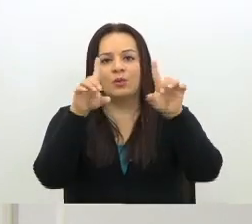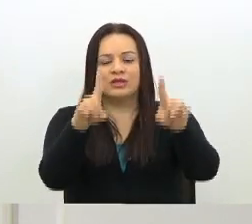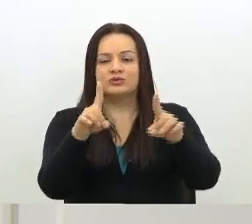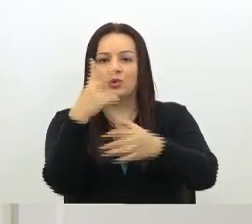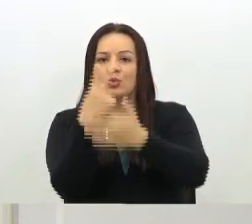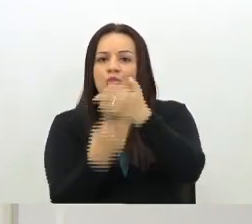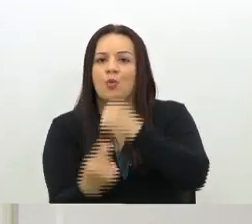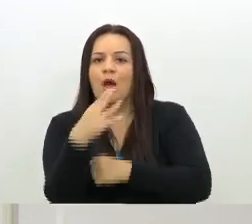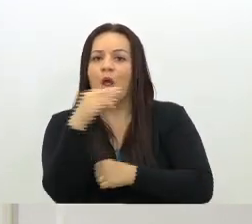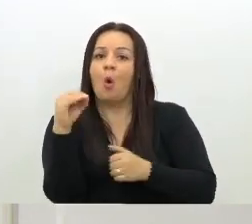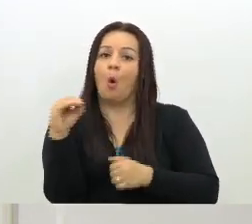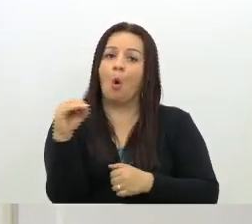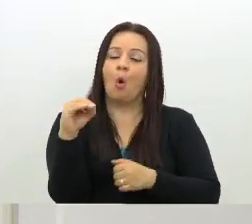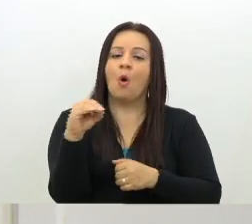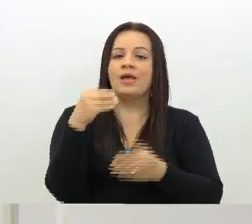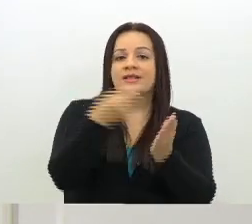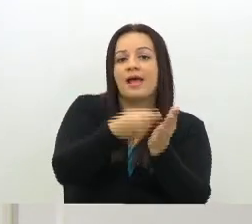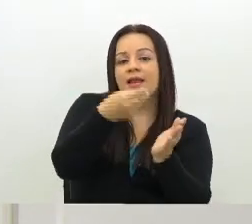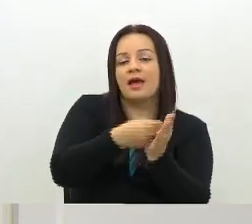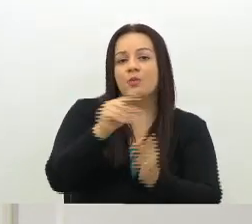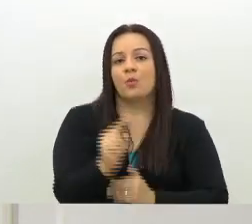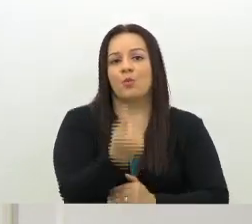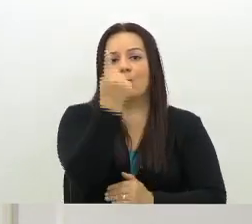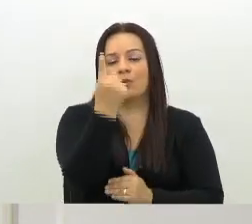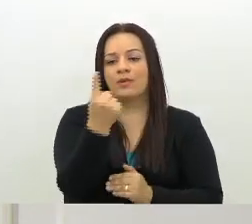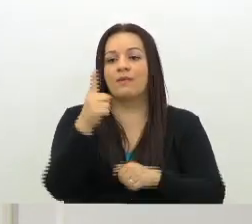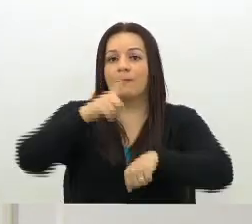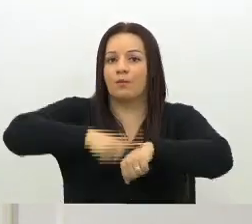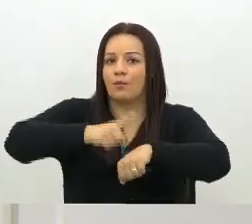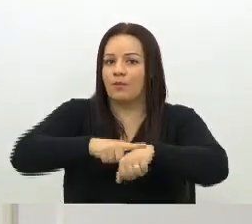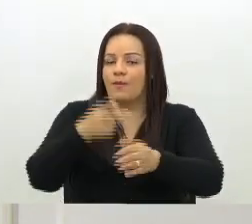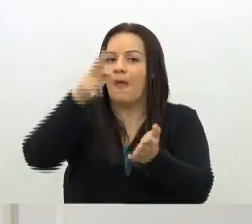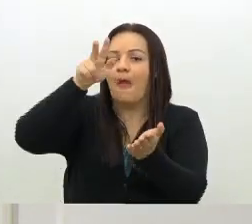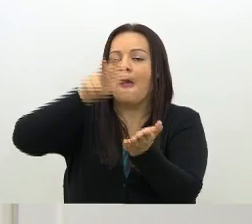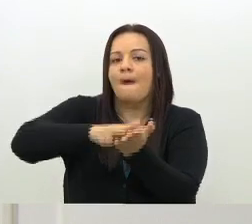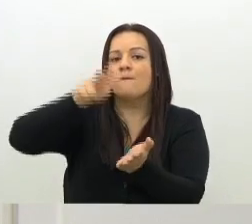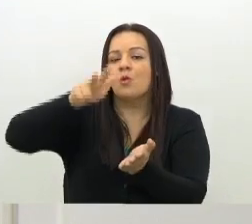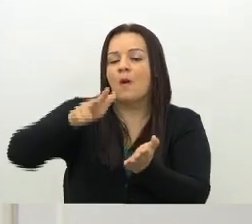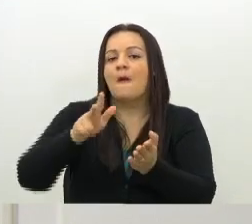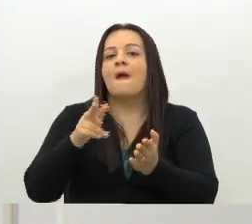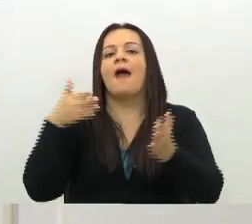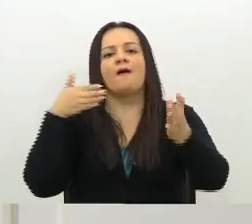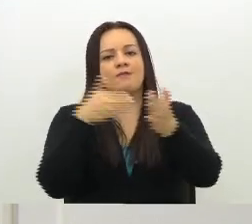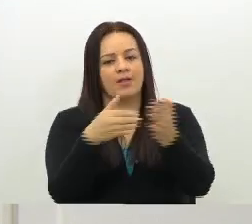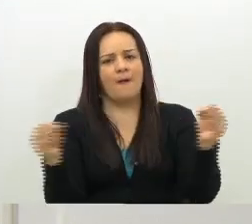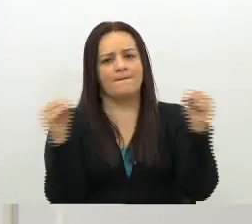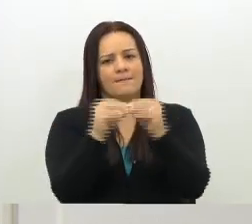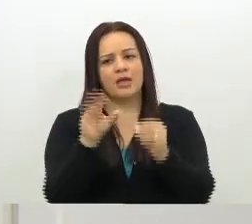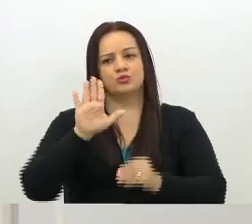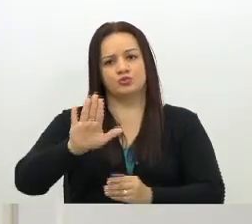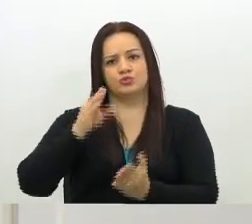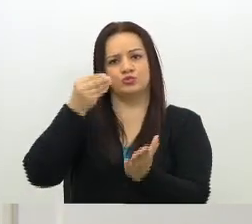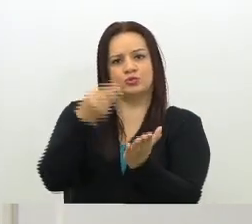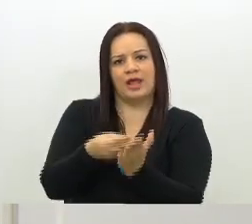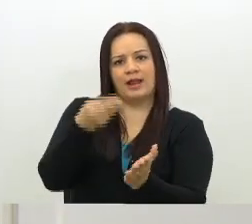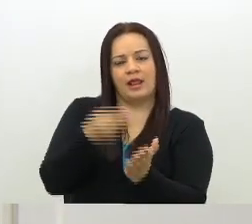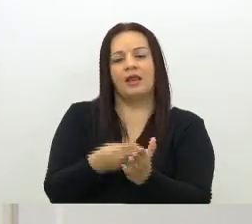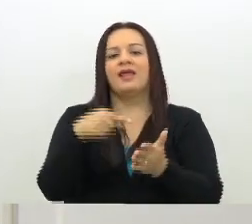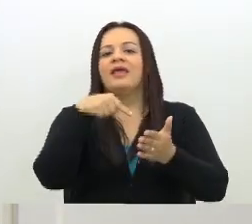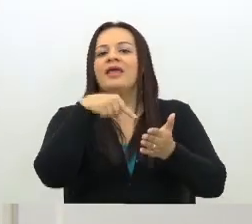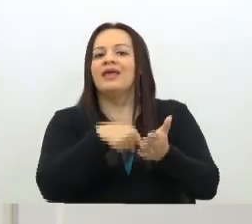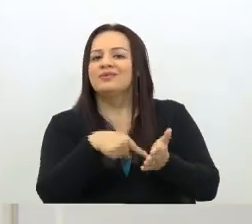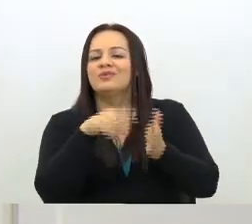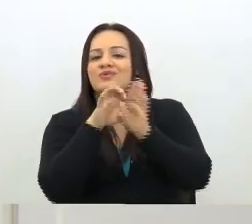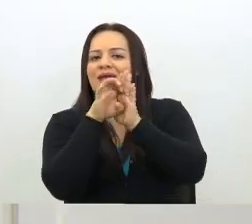dual o de salario único, en el momento en que se aprueben, verán afectados aún más sus salarios. Estos ejemplos son una